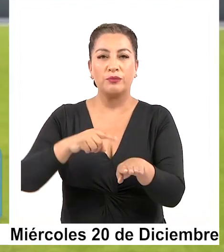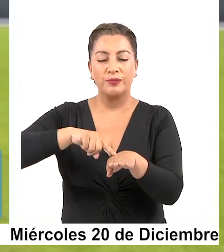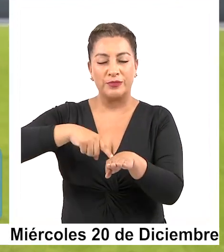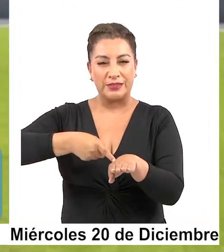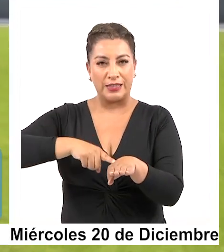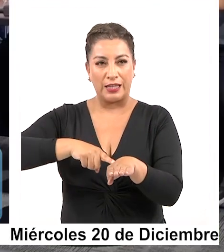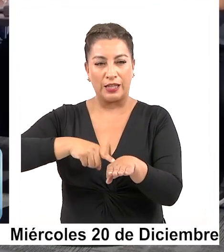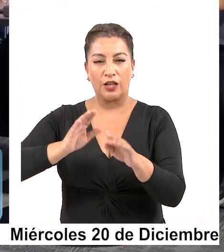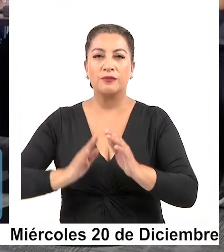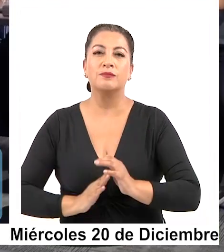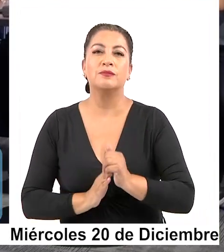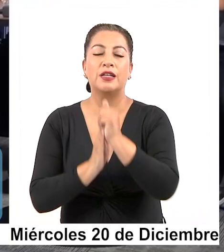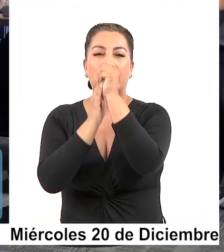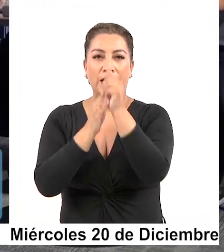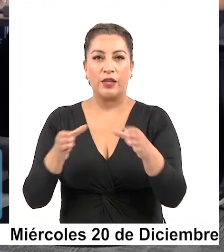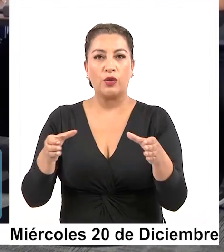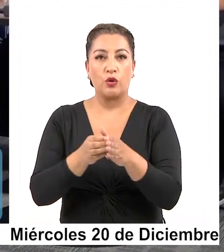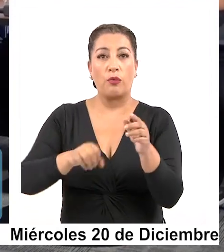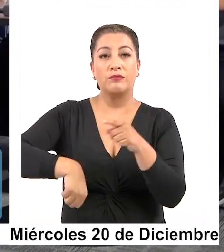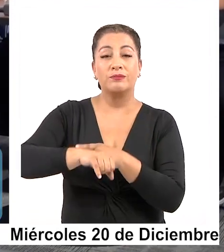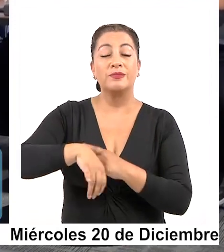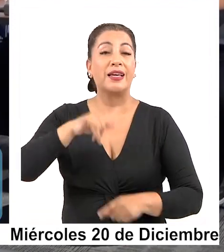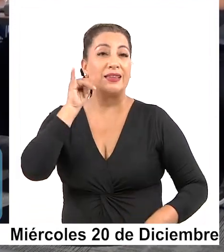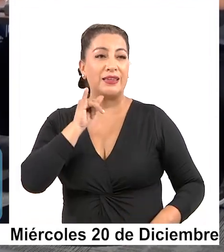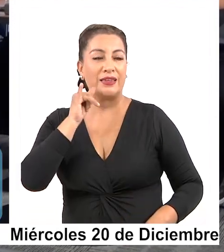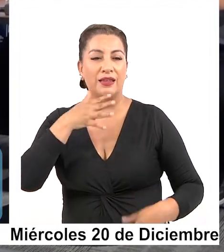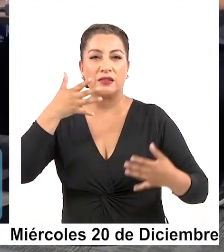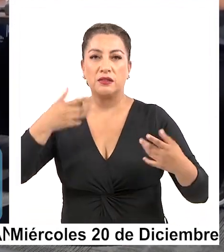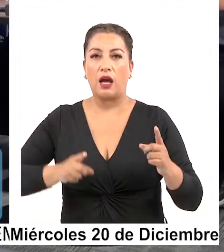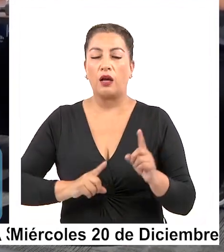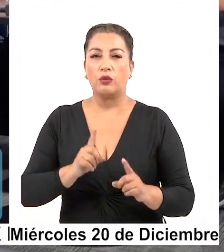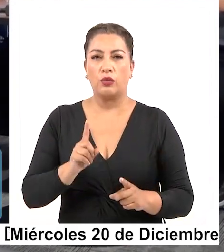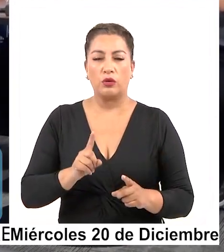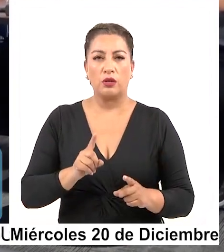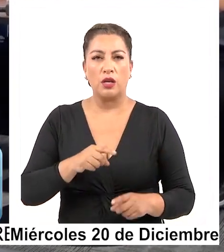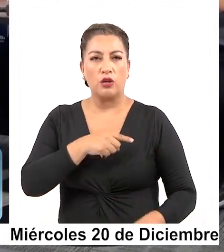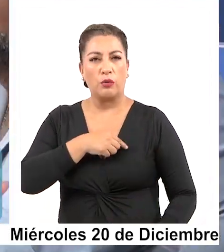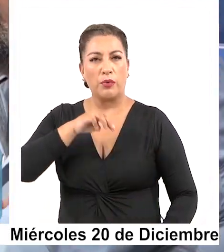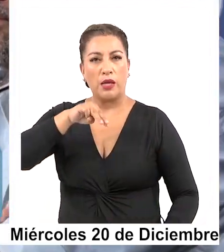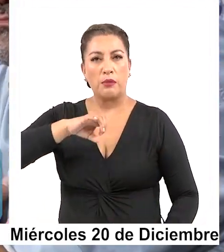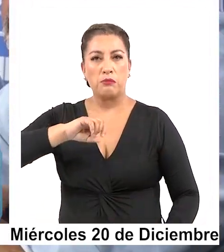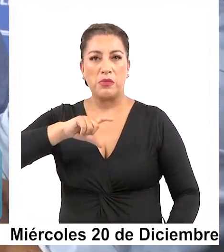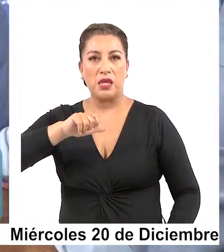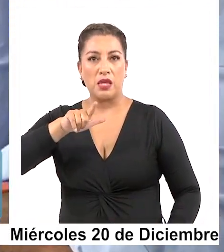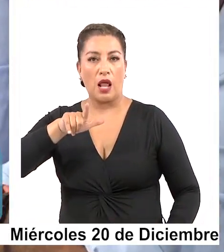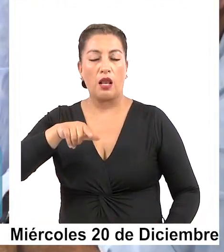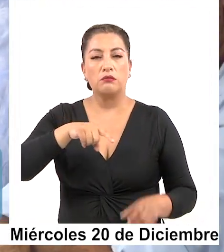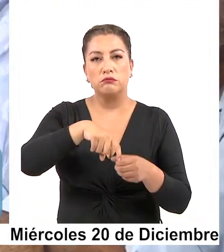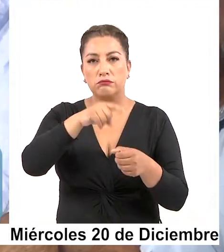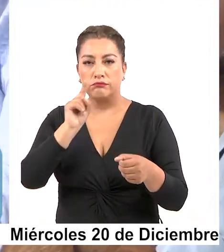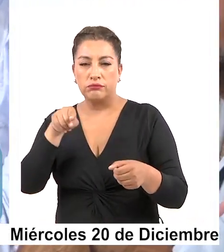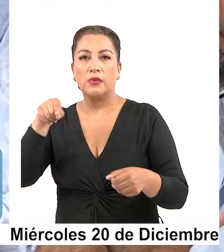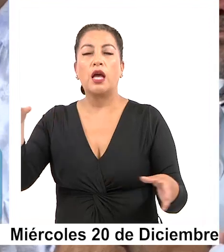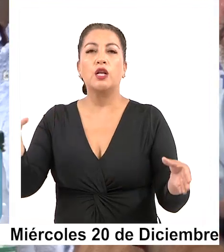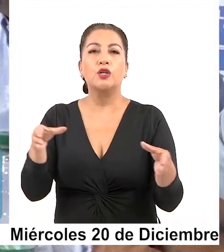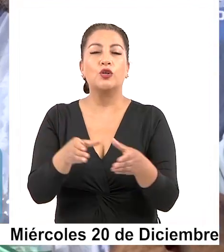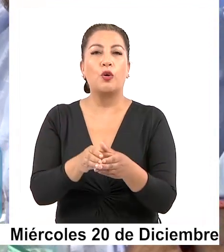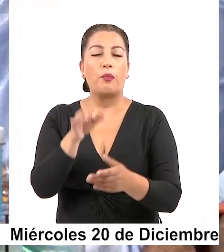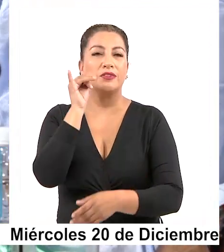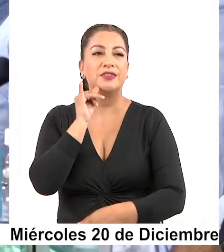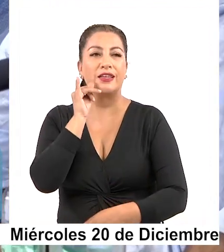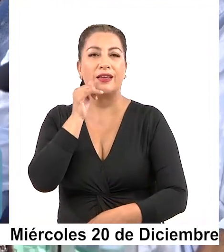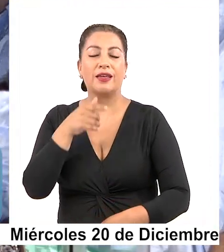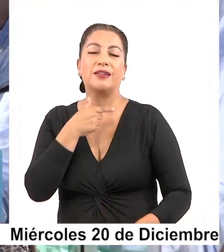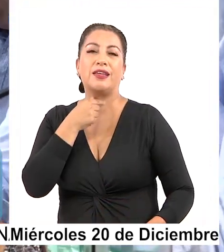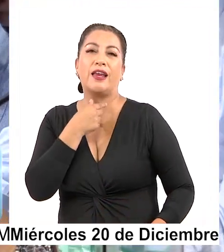técnico que dirigirá al Club Deportes Iquique luego del alejamiento de Miguel Ponce. Los Dragones se preparan para